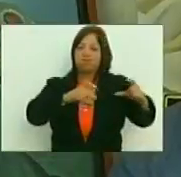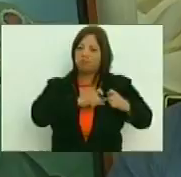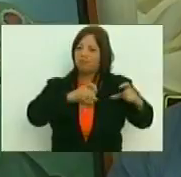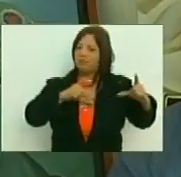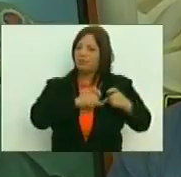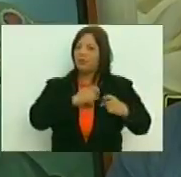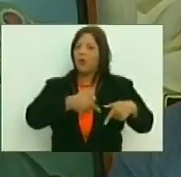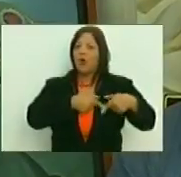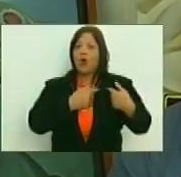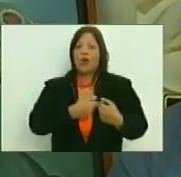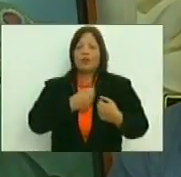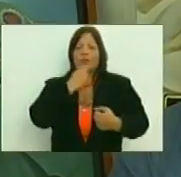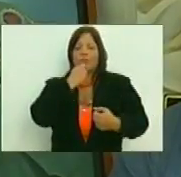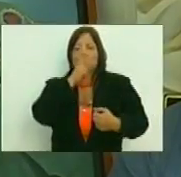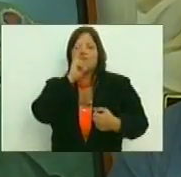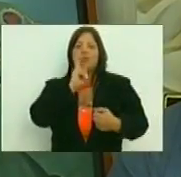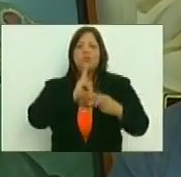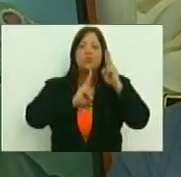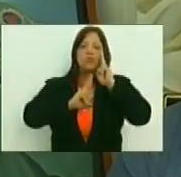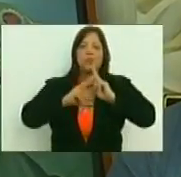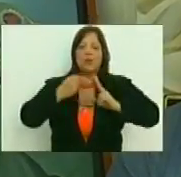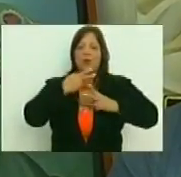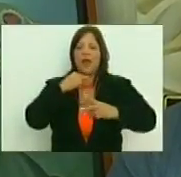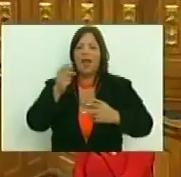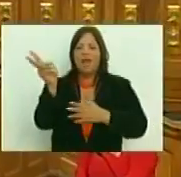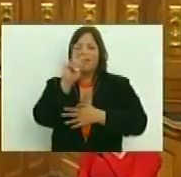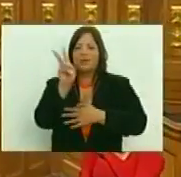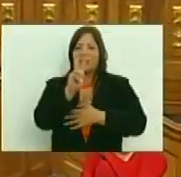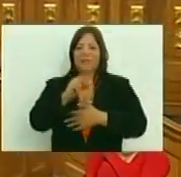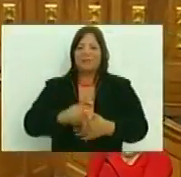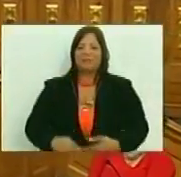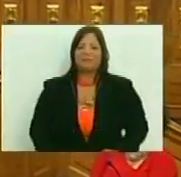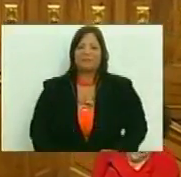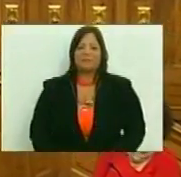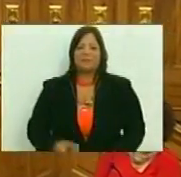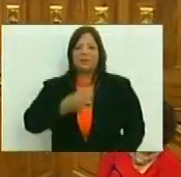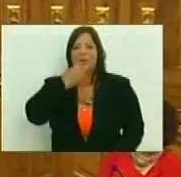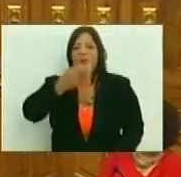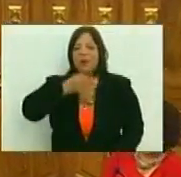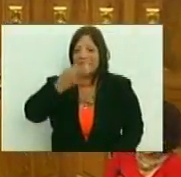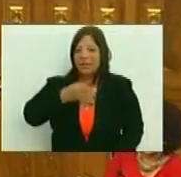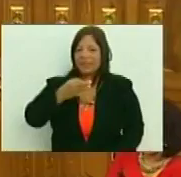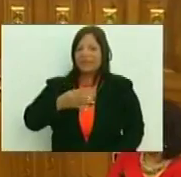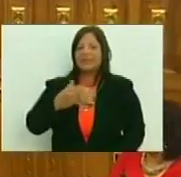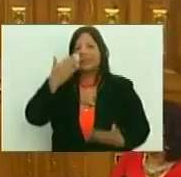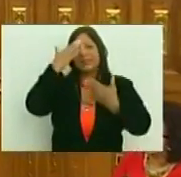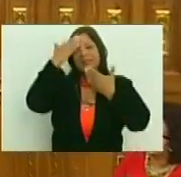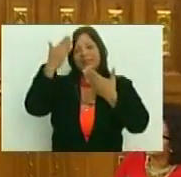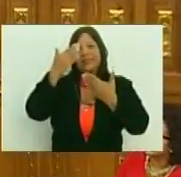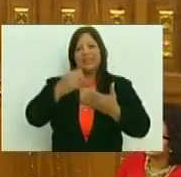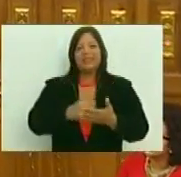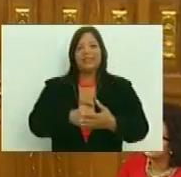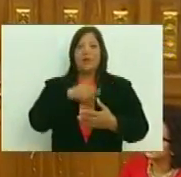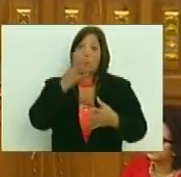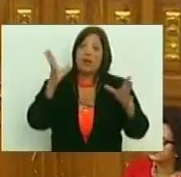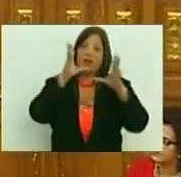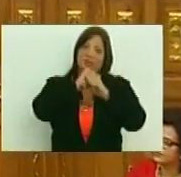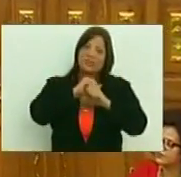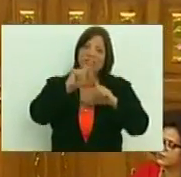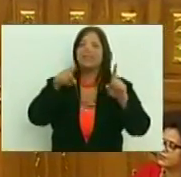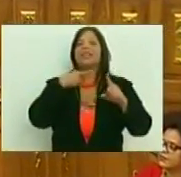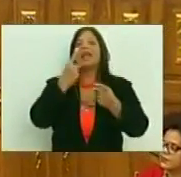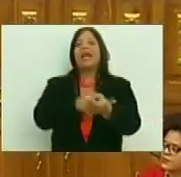sentimiento más noble y más puro que es nuestro país Venezuela. Buenas tardes a todos los